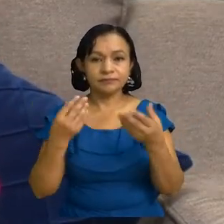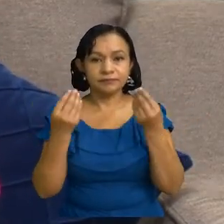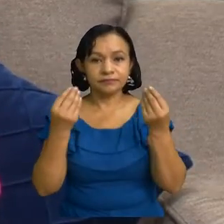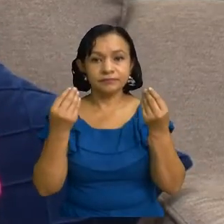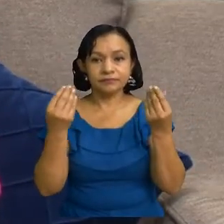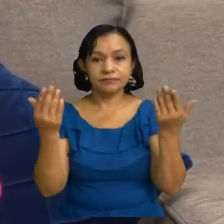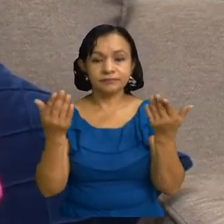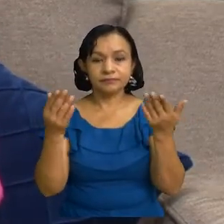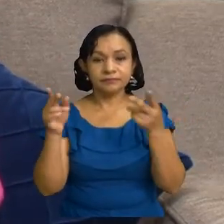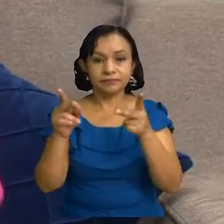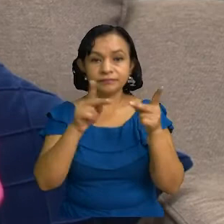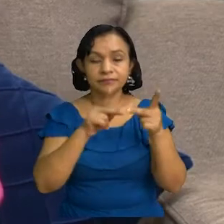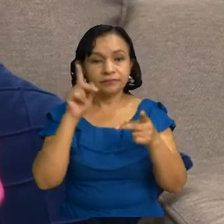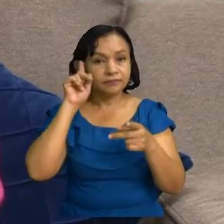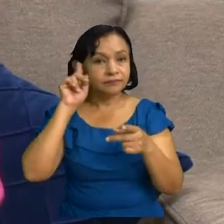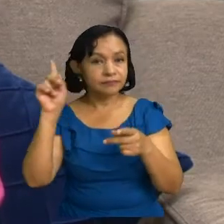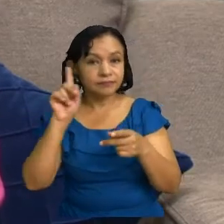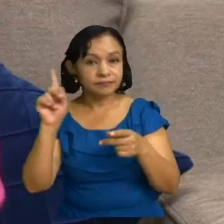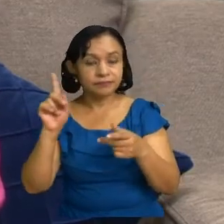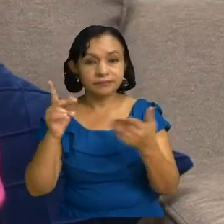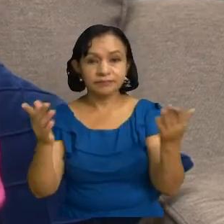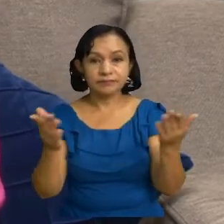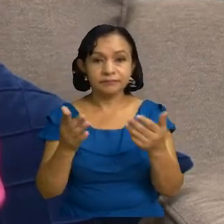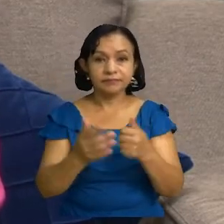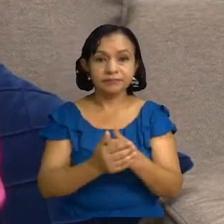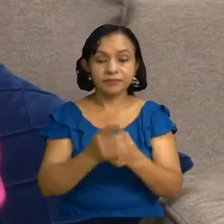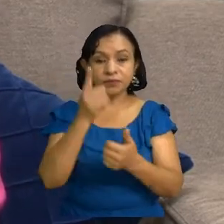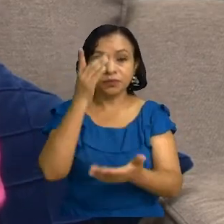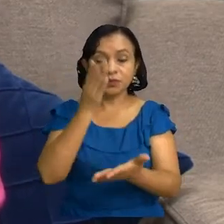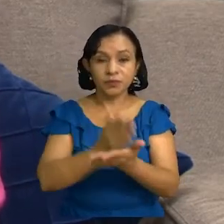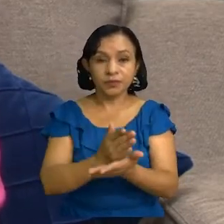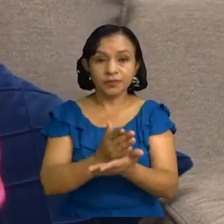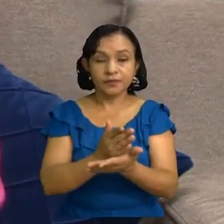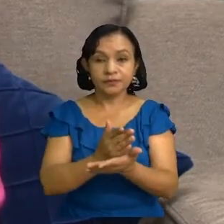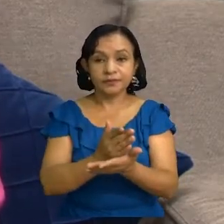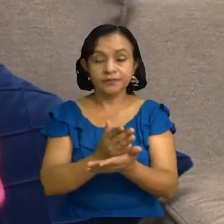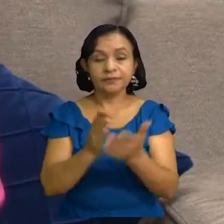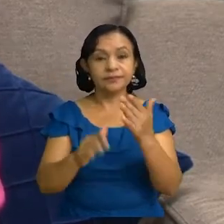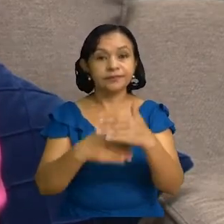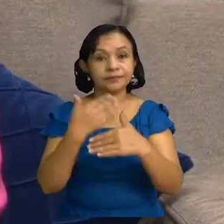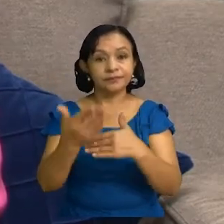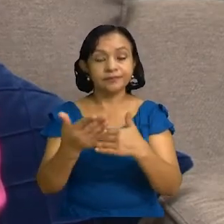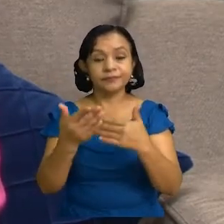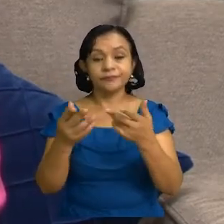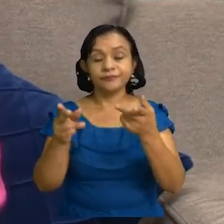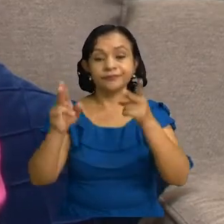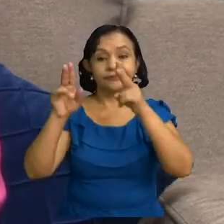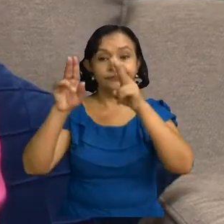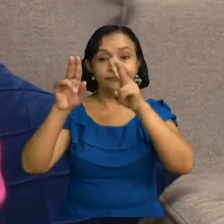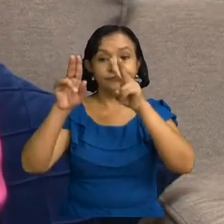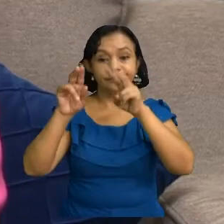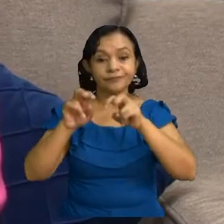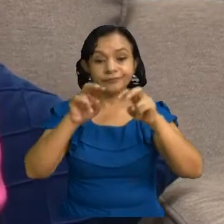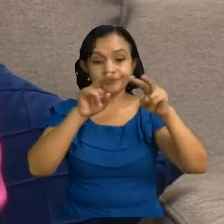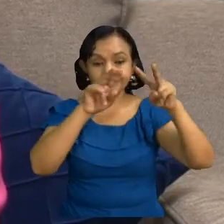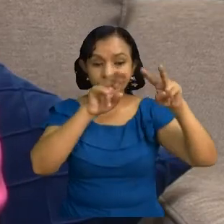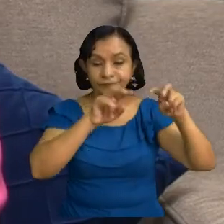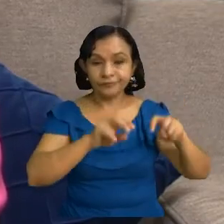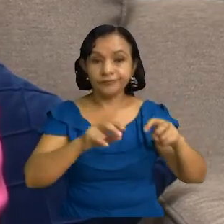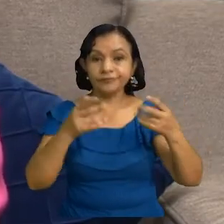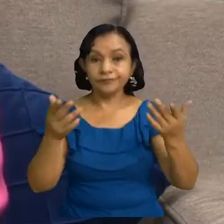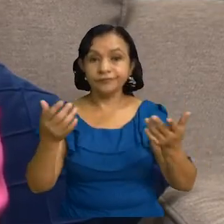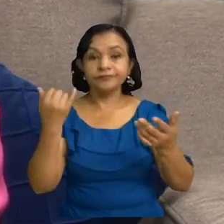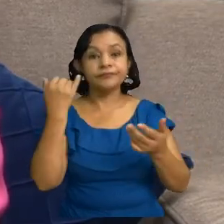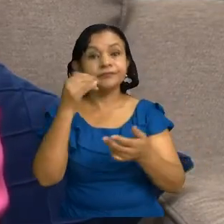protagonistas no lo saben que una vez que ocurrió el incendio después nos toca ir a valorar este sí